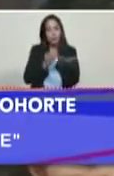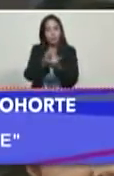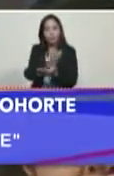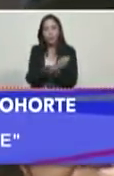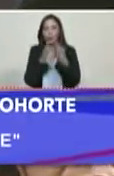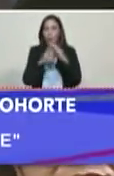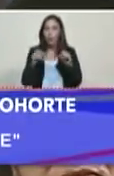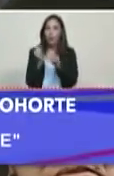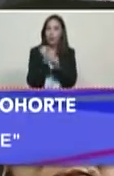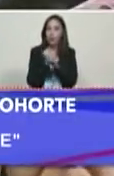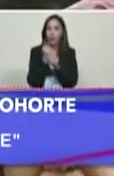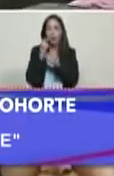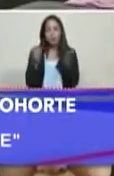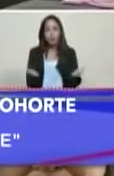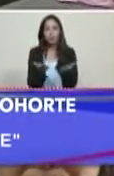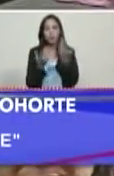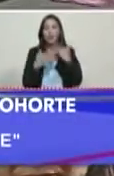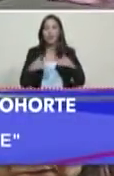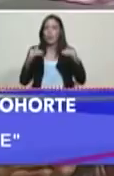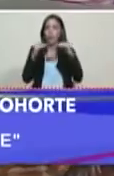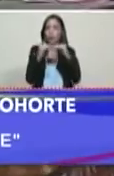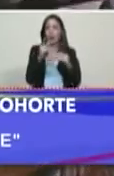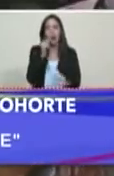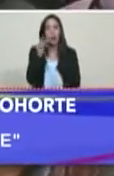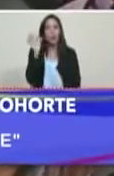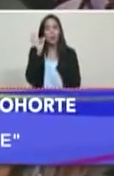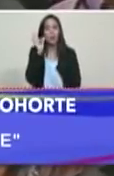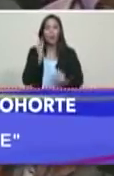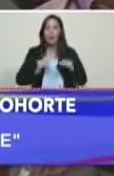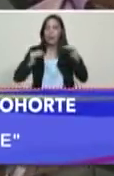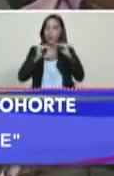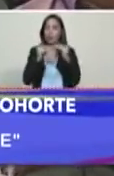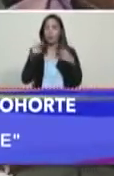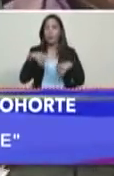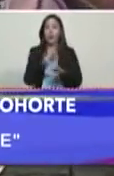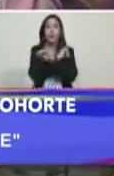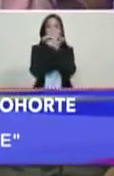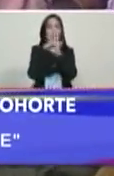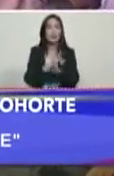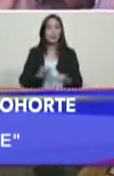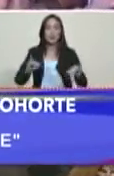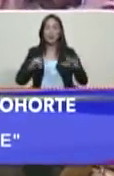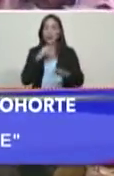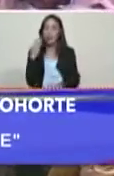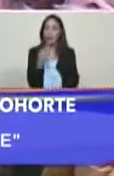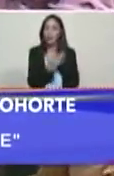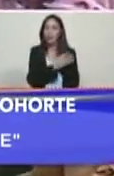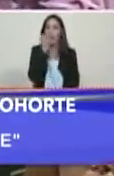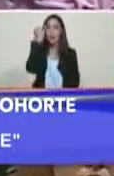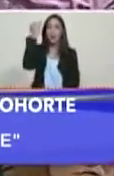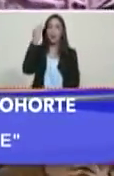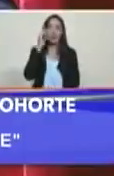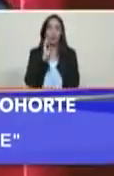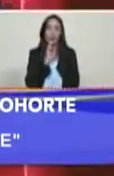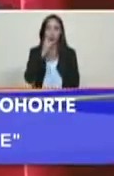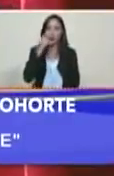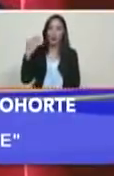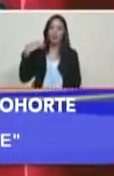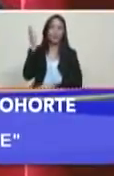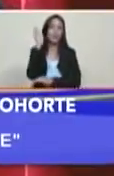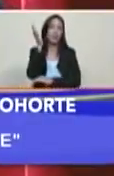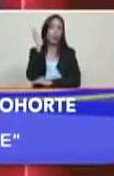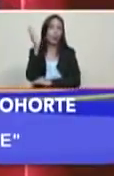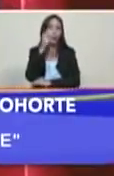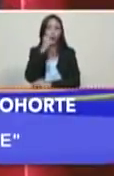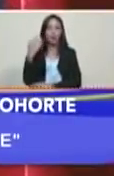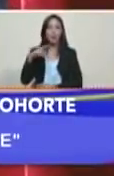obra de la construcción de la igualdad y la felicidad social verdadera que Bolívar proclamara en el discurso de Angostura